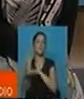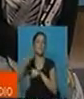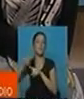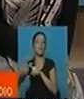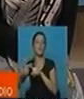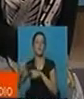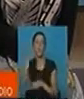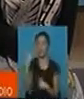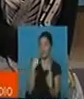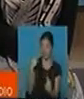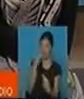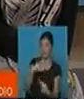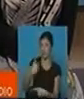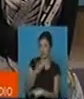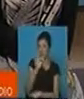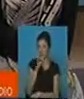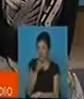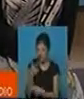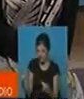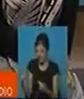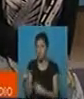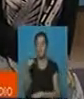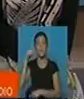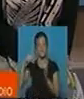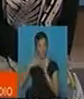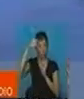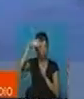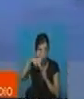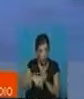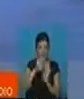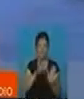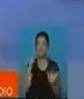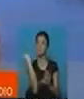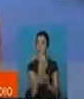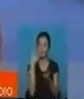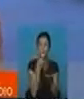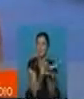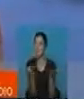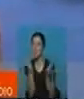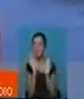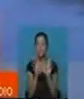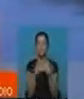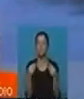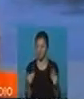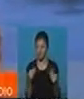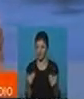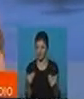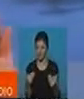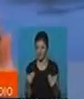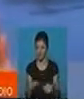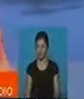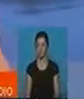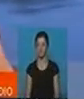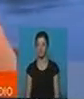un reconocimiento social. Hoy este tema pasa a tener la envergadura que tiene, en gran medida, porque también es producto de una